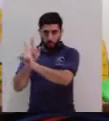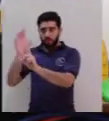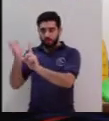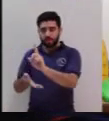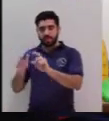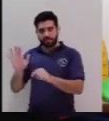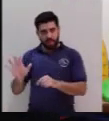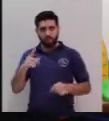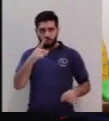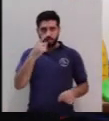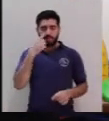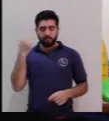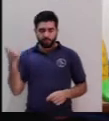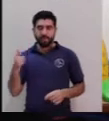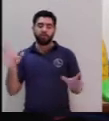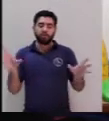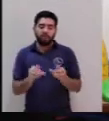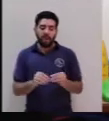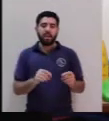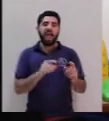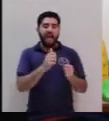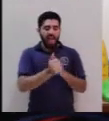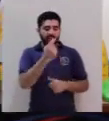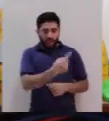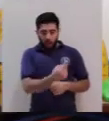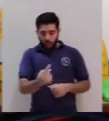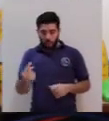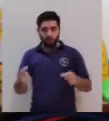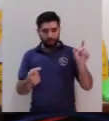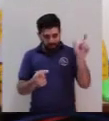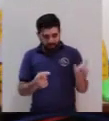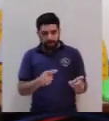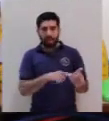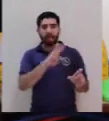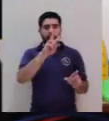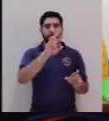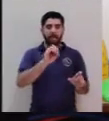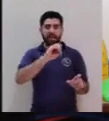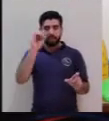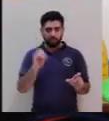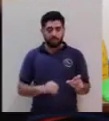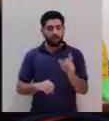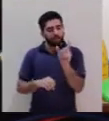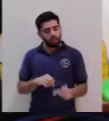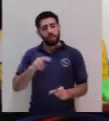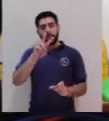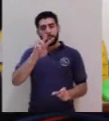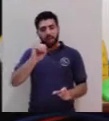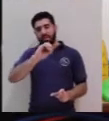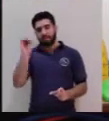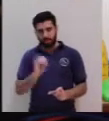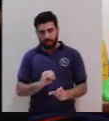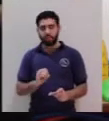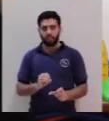uno sería un quinto, un quinto, un quinto, y sería el 20%, el 20%. 20% y 20%, okay. ¿Sí? Quiero que juegues en casa con